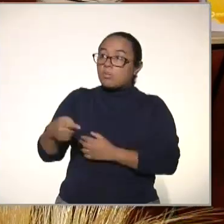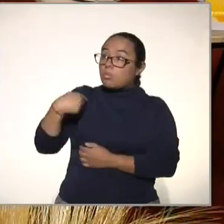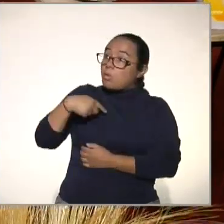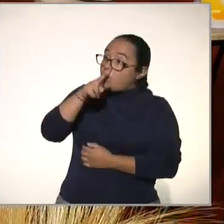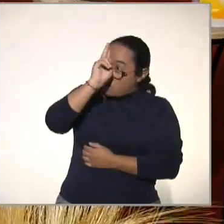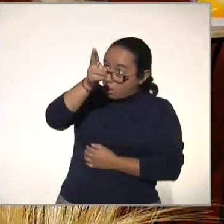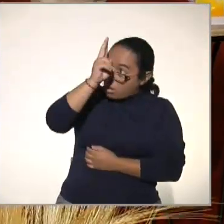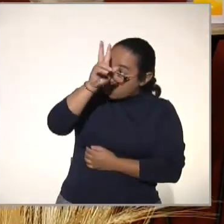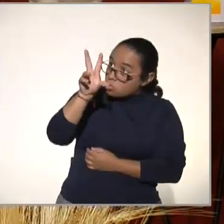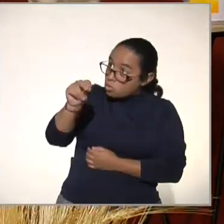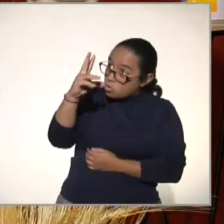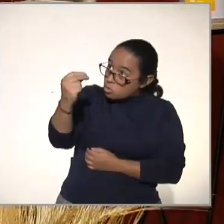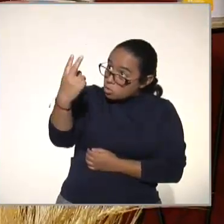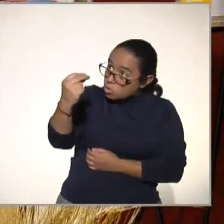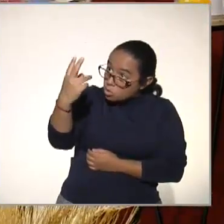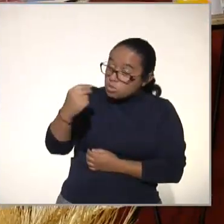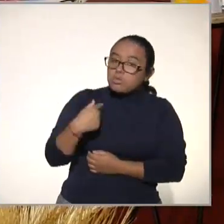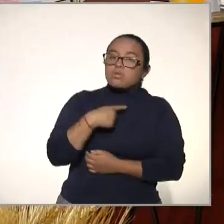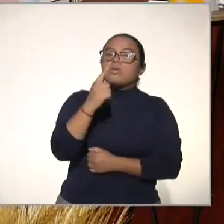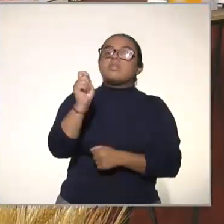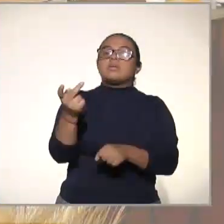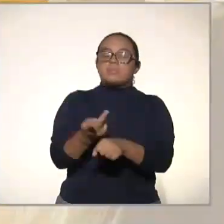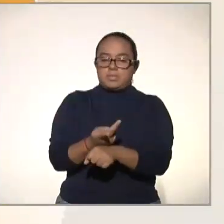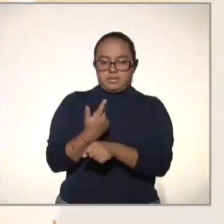nos ponen barreras para nuestro desarrollo. Veámoslo.